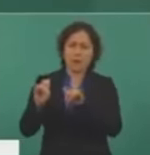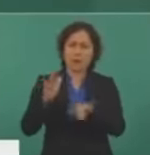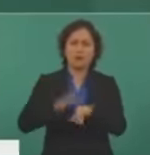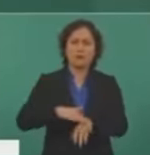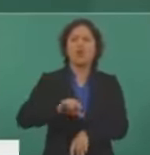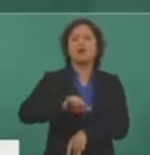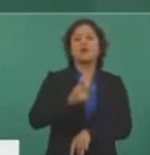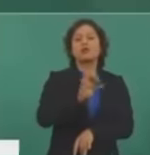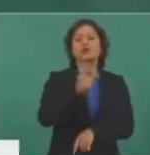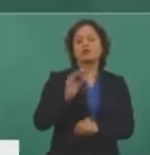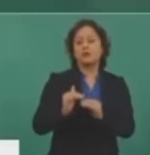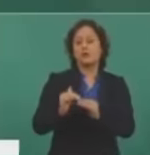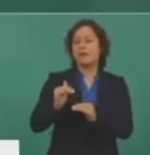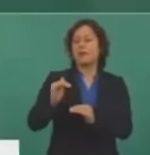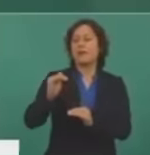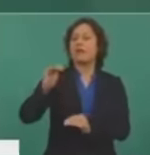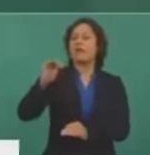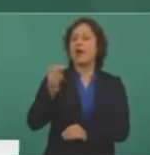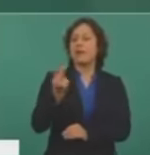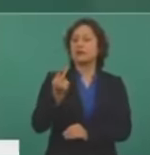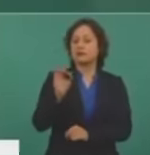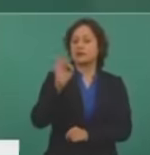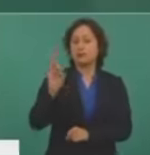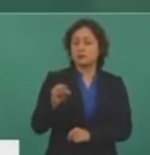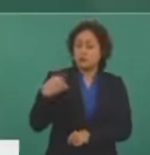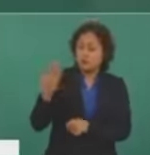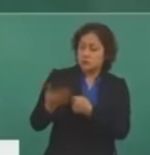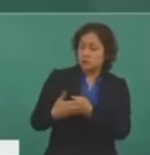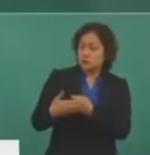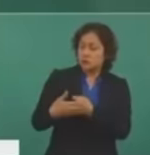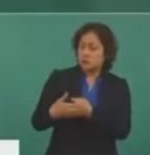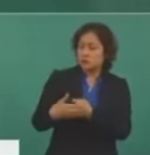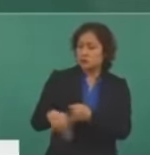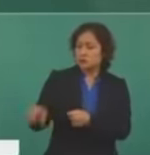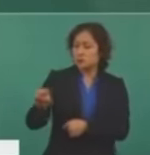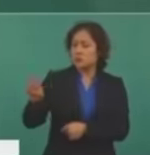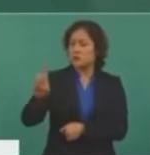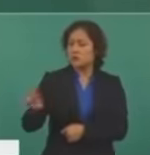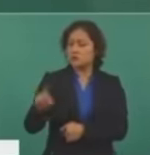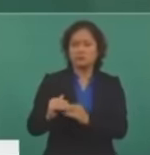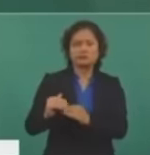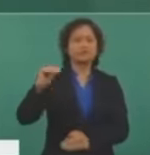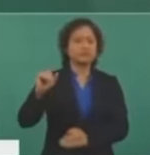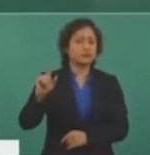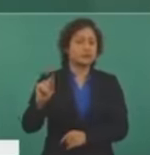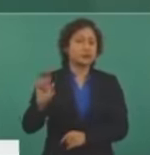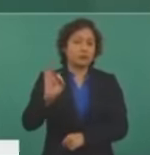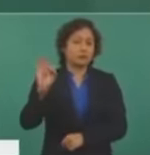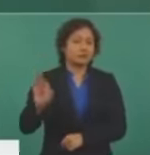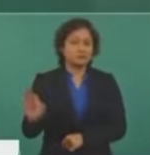12%, vamos en 25%, esperamos llegar a fines de esta semana, pues probablemente a más del 60-70%